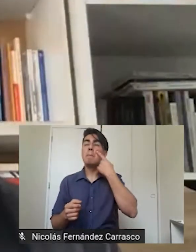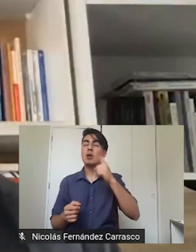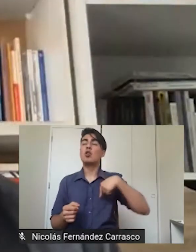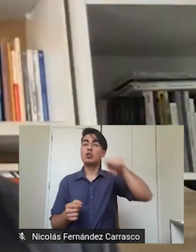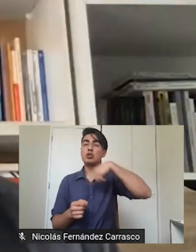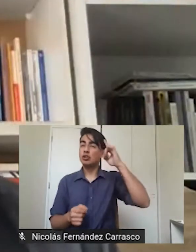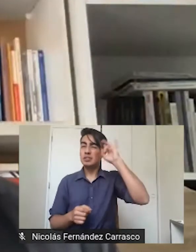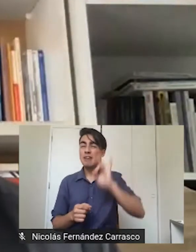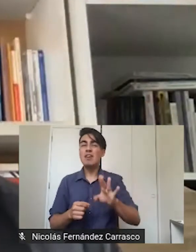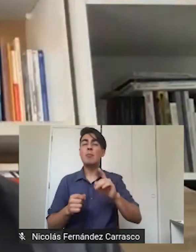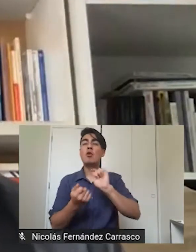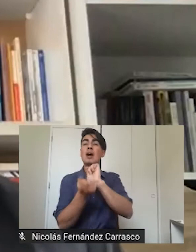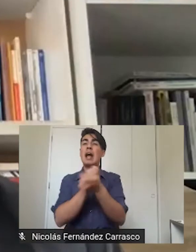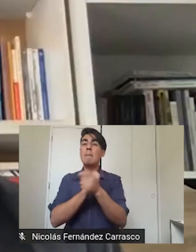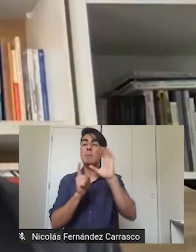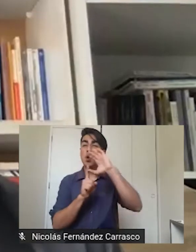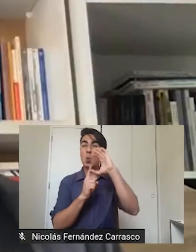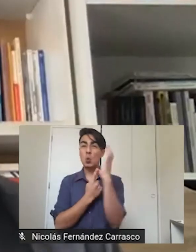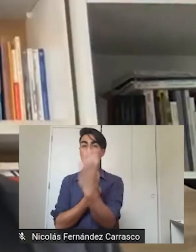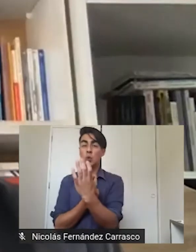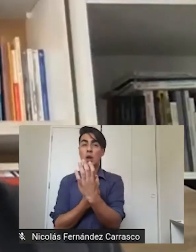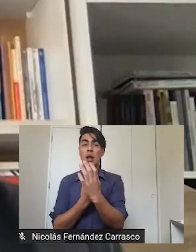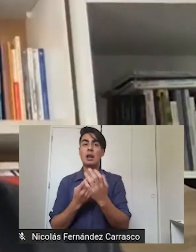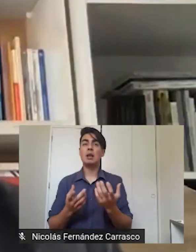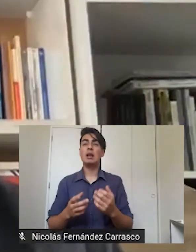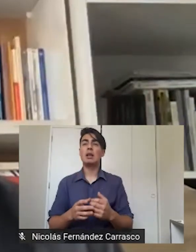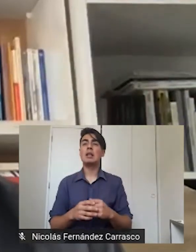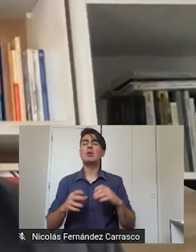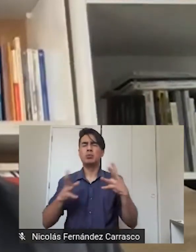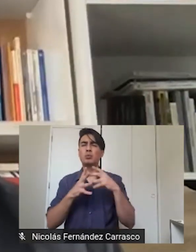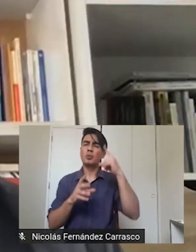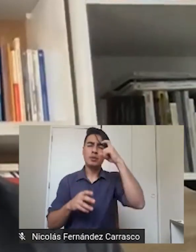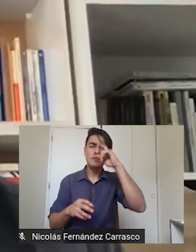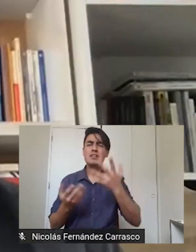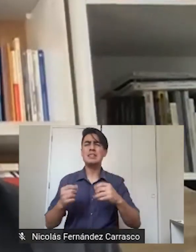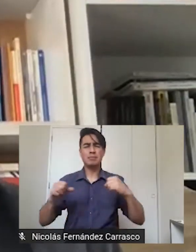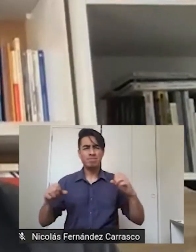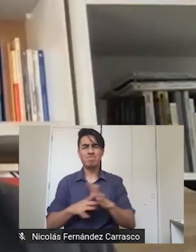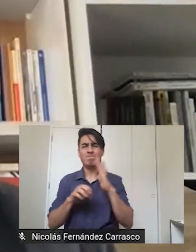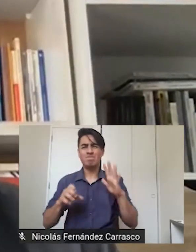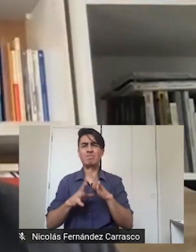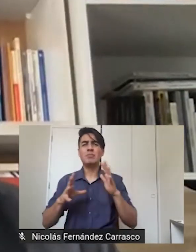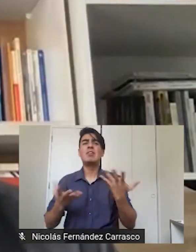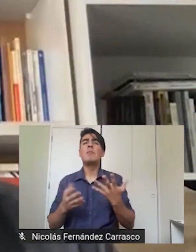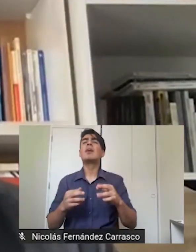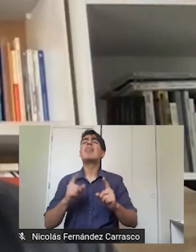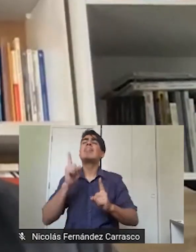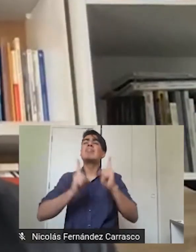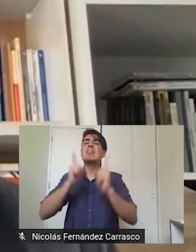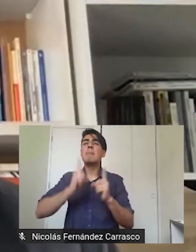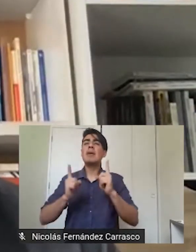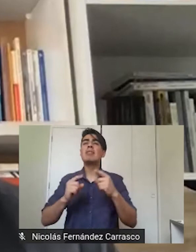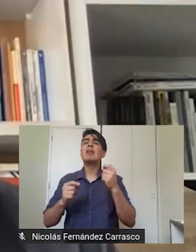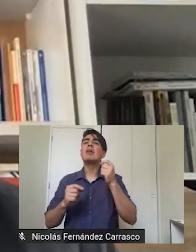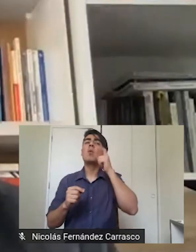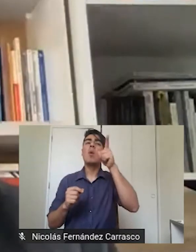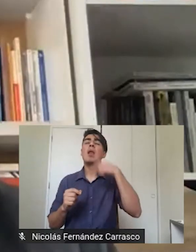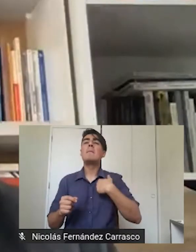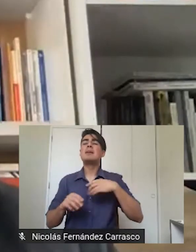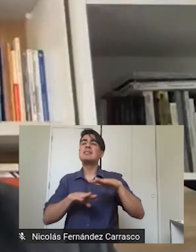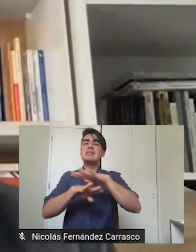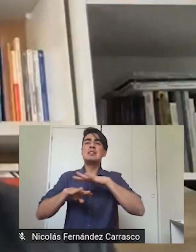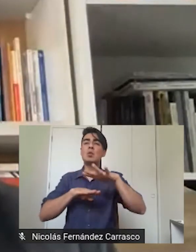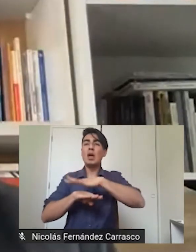todo cambio cultural es lento, es complejo, y depende claramente de la realidad de cada una de las